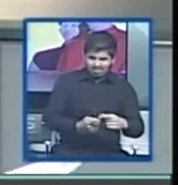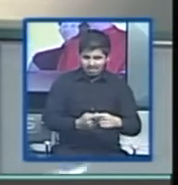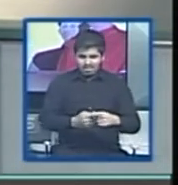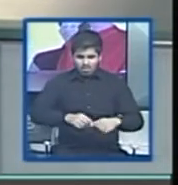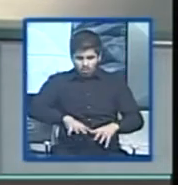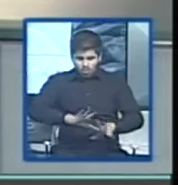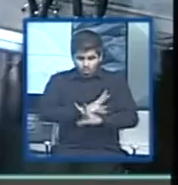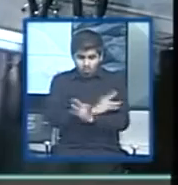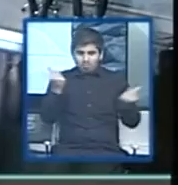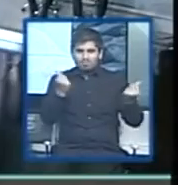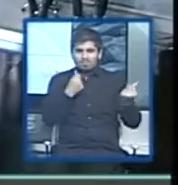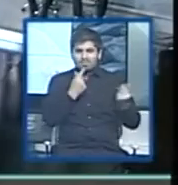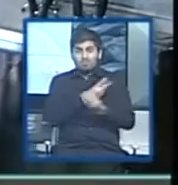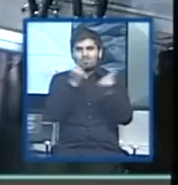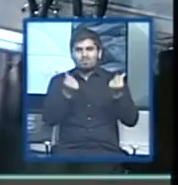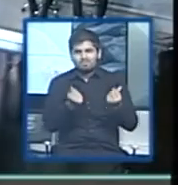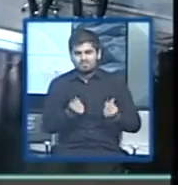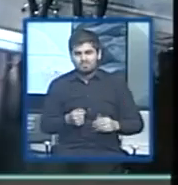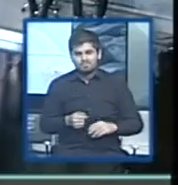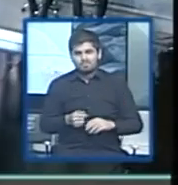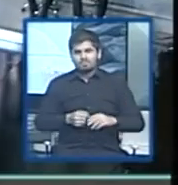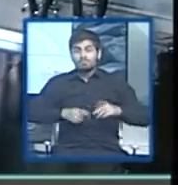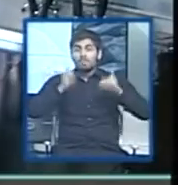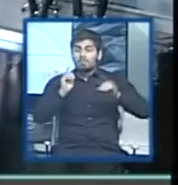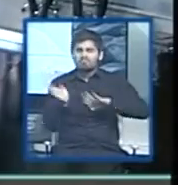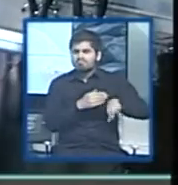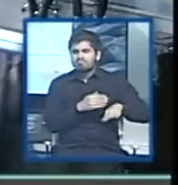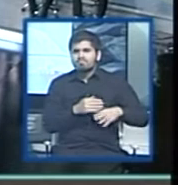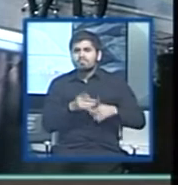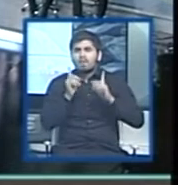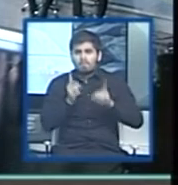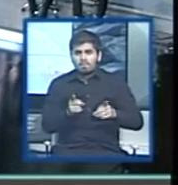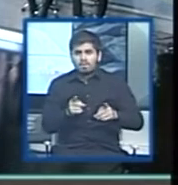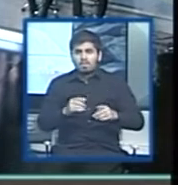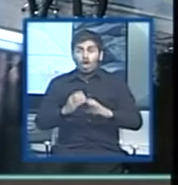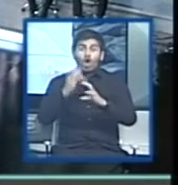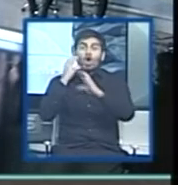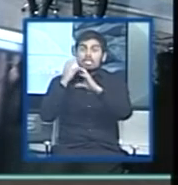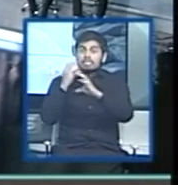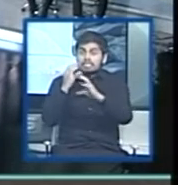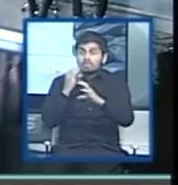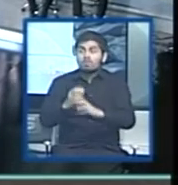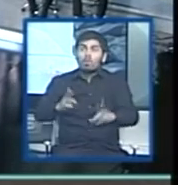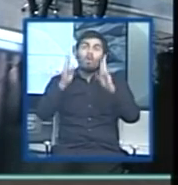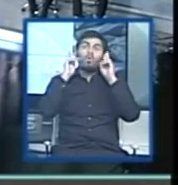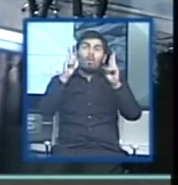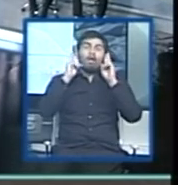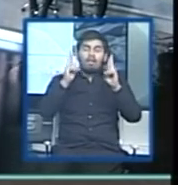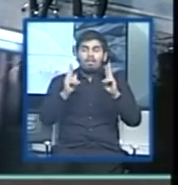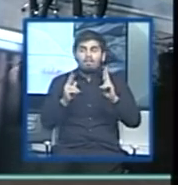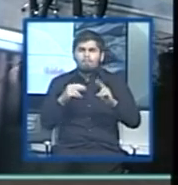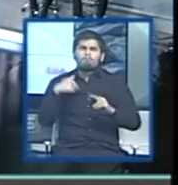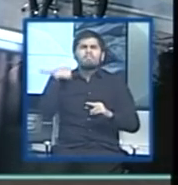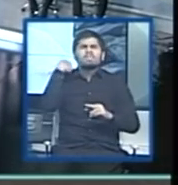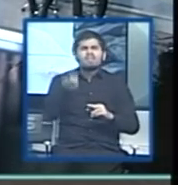desaparecer. Se van a curar, mágicamente. Pero hay otra cosa también, Roberto, que... los buses accesibles, ojalá que sea una realidad también. Que tiene que llegar, mañana